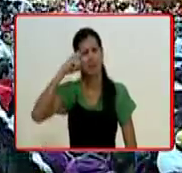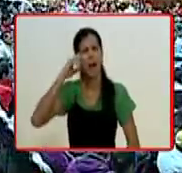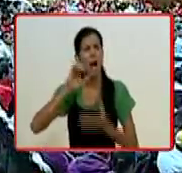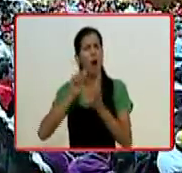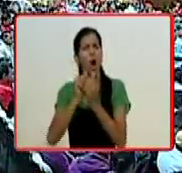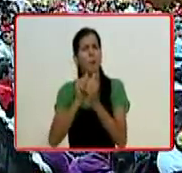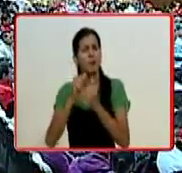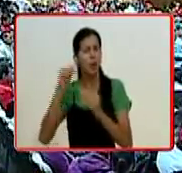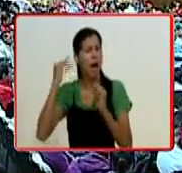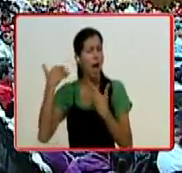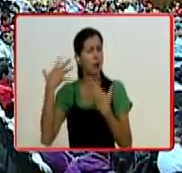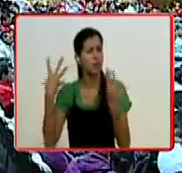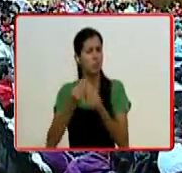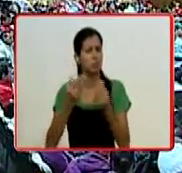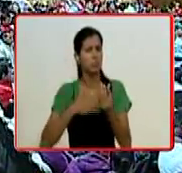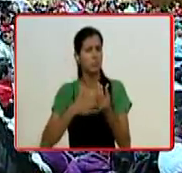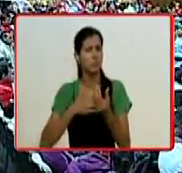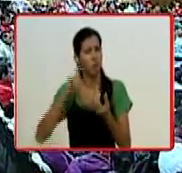misma hora.